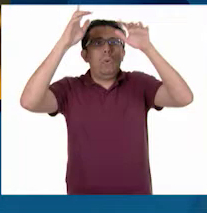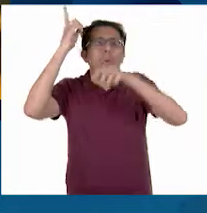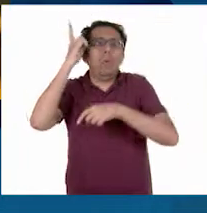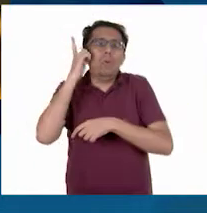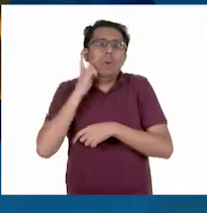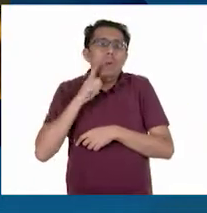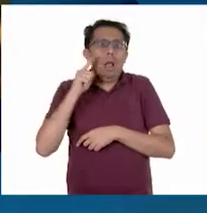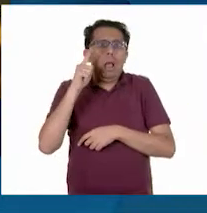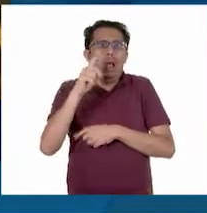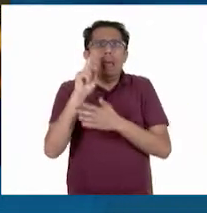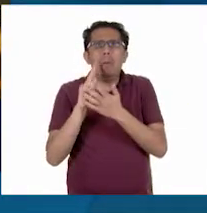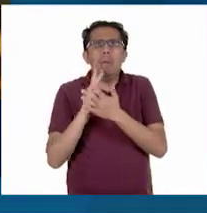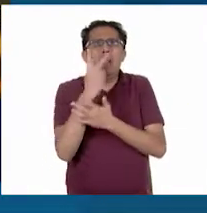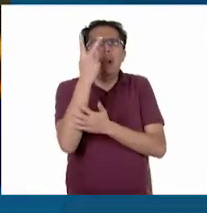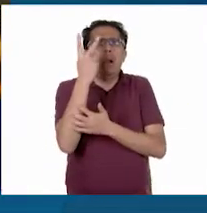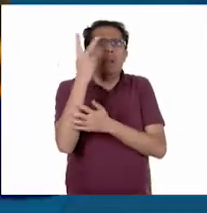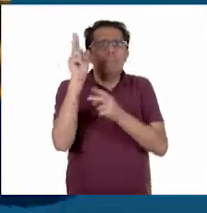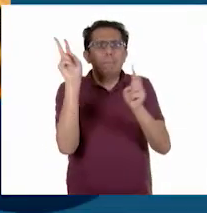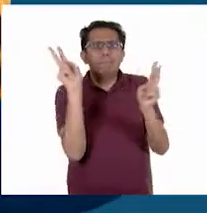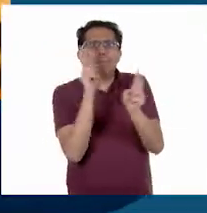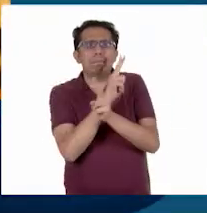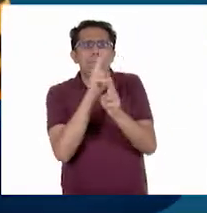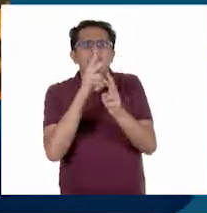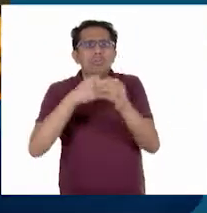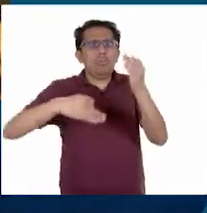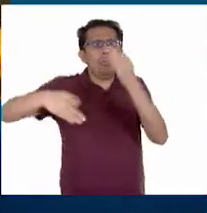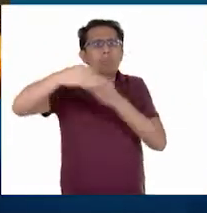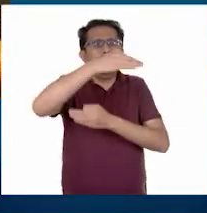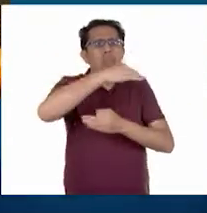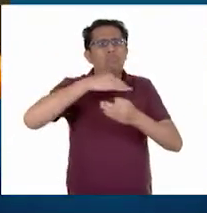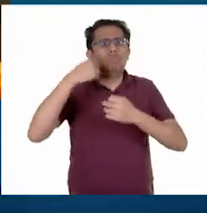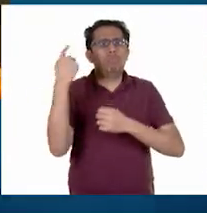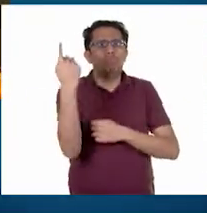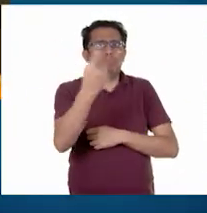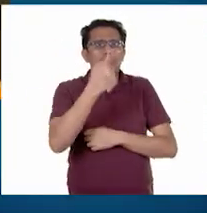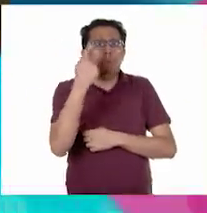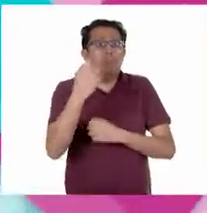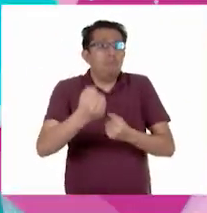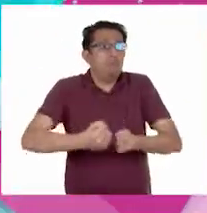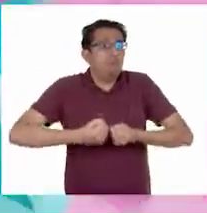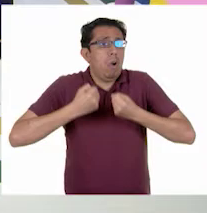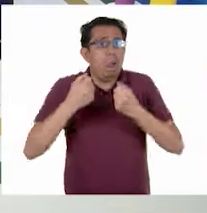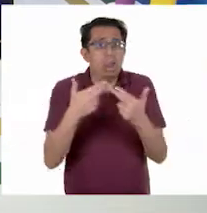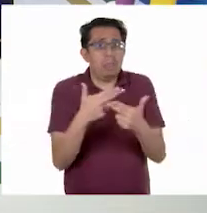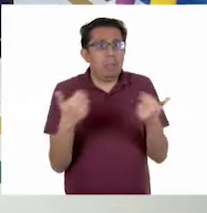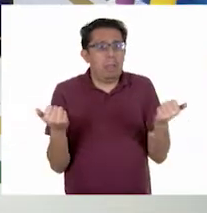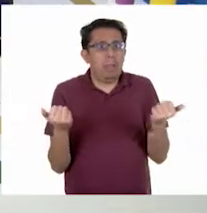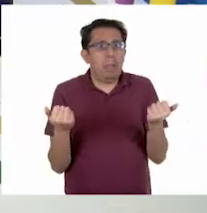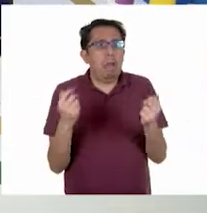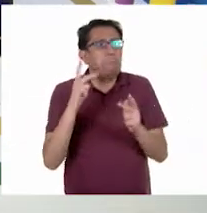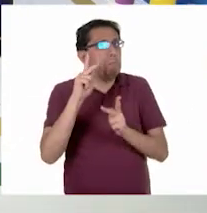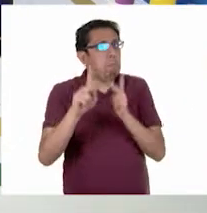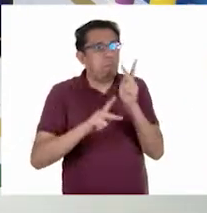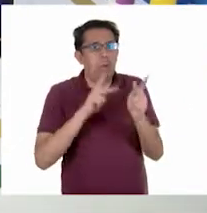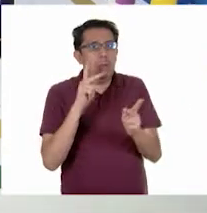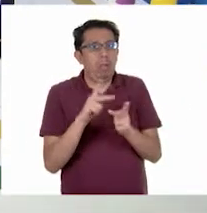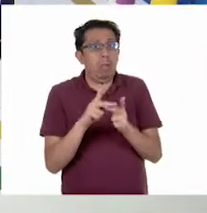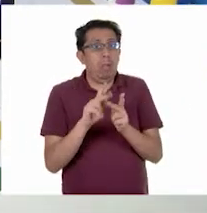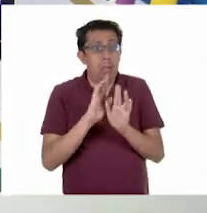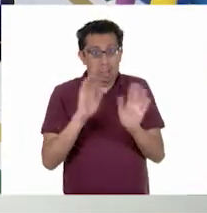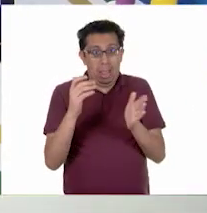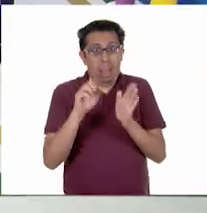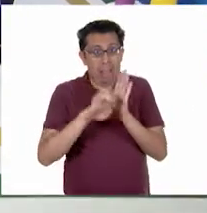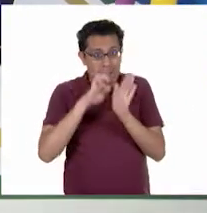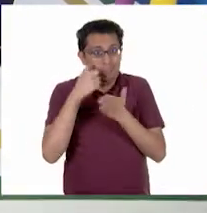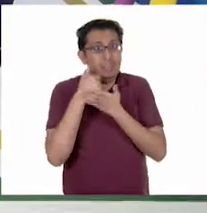del aire, todo el espacio gira con ellas, fuerza de nadie. Perfecto. ¿Les ayudaron los ejemplos